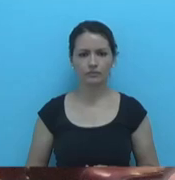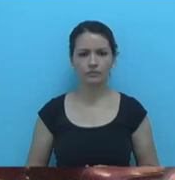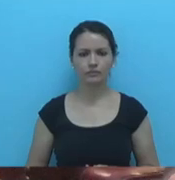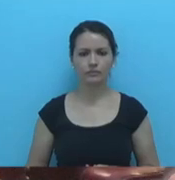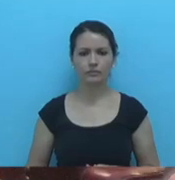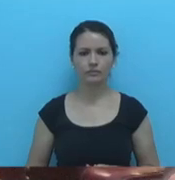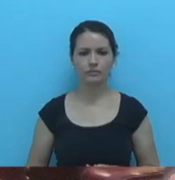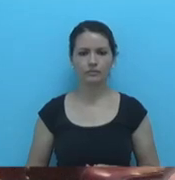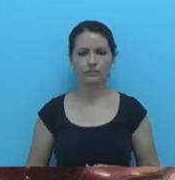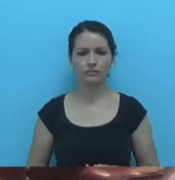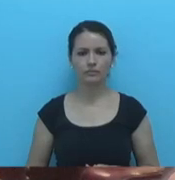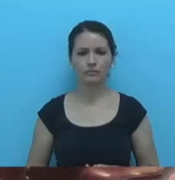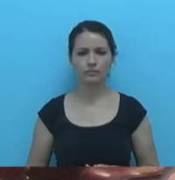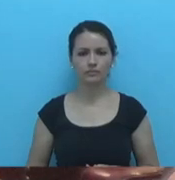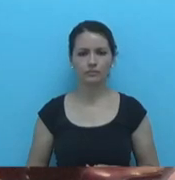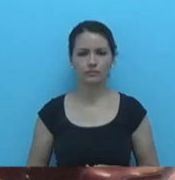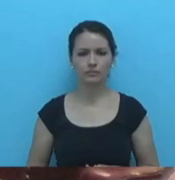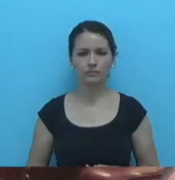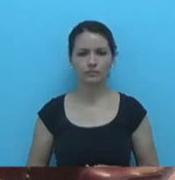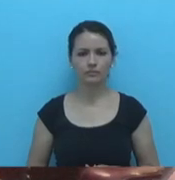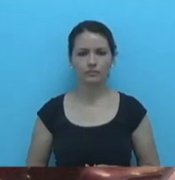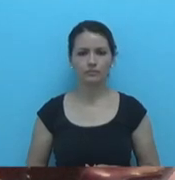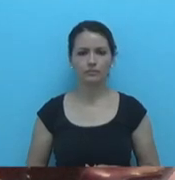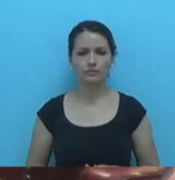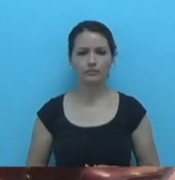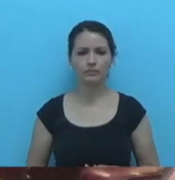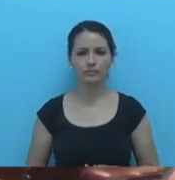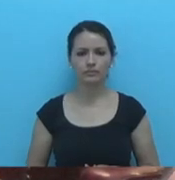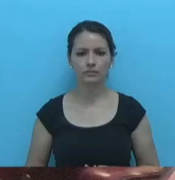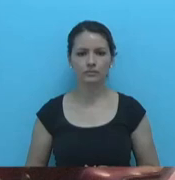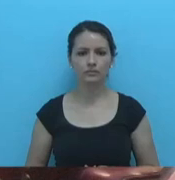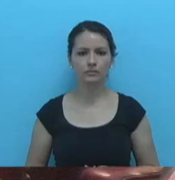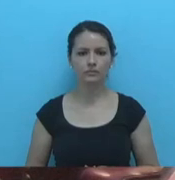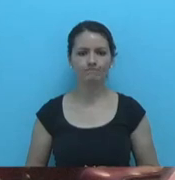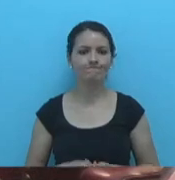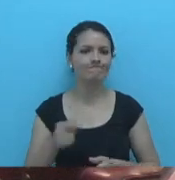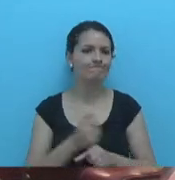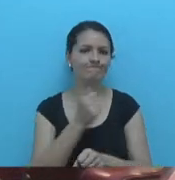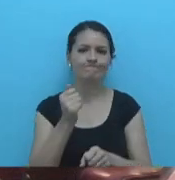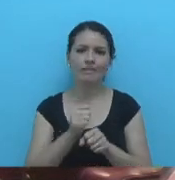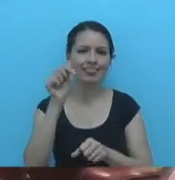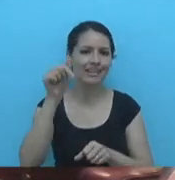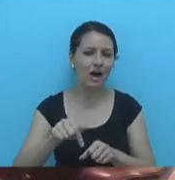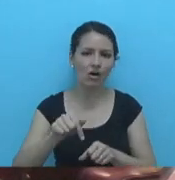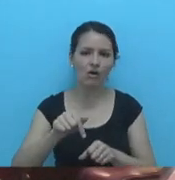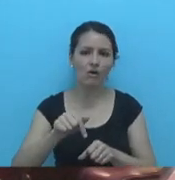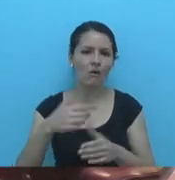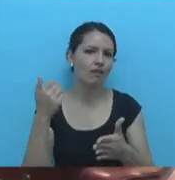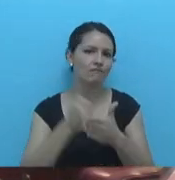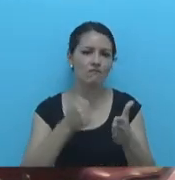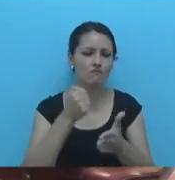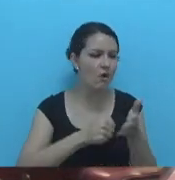Para ver quién va más rápido, pero hasta ahora, a pesar de todos estos